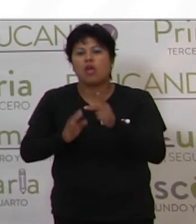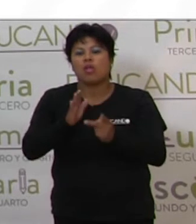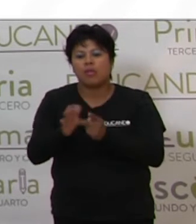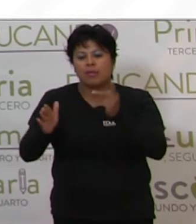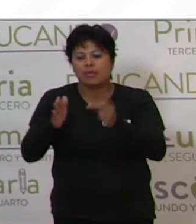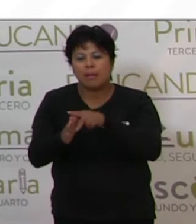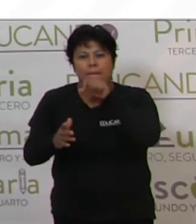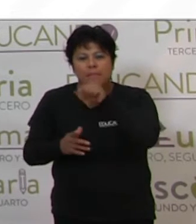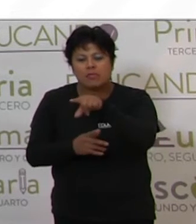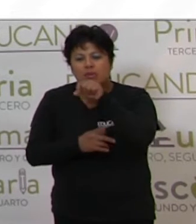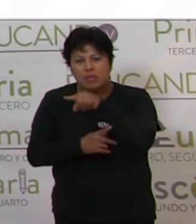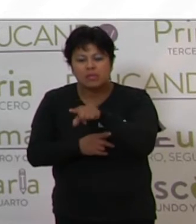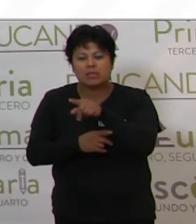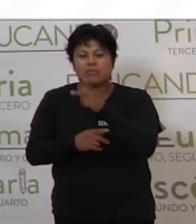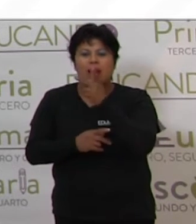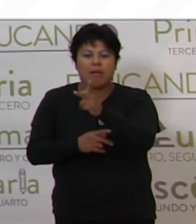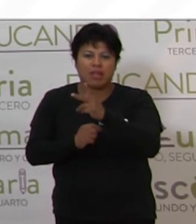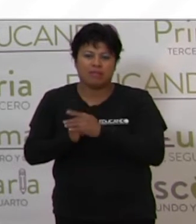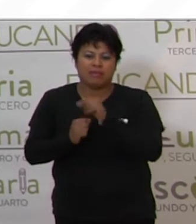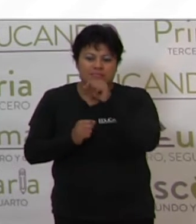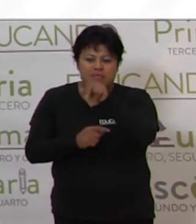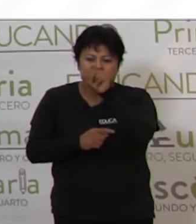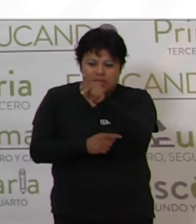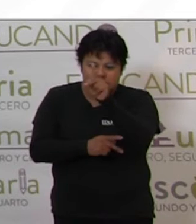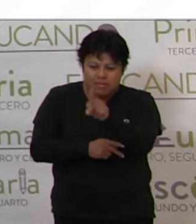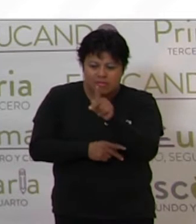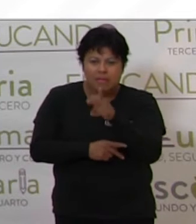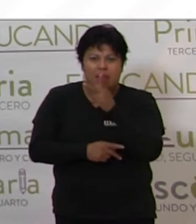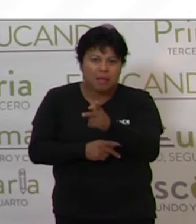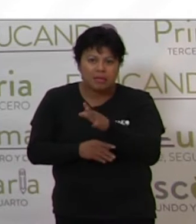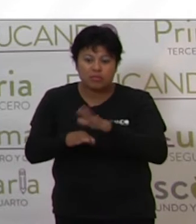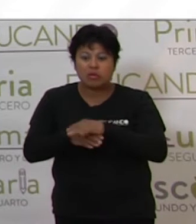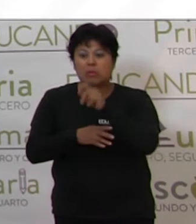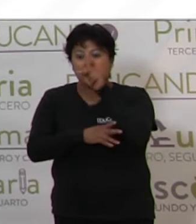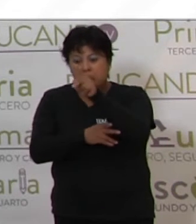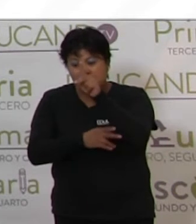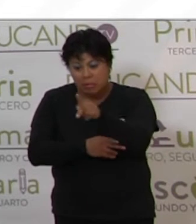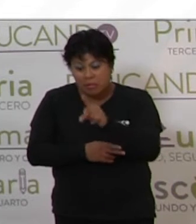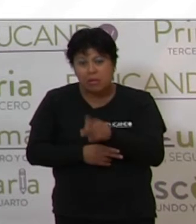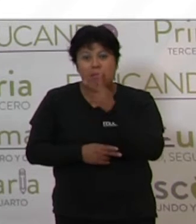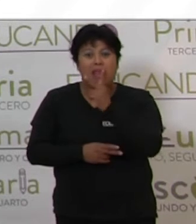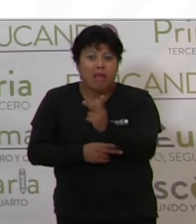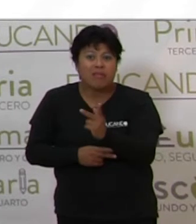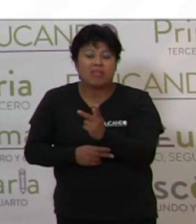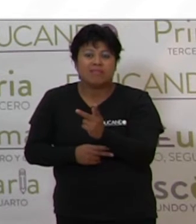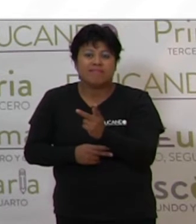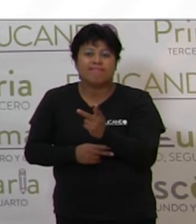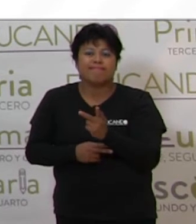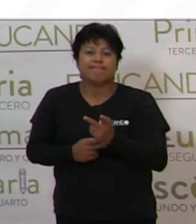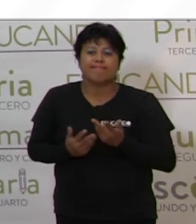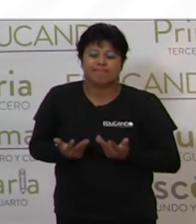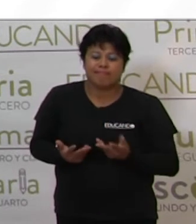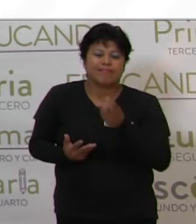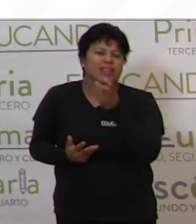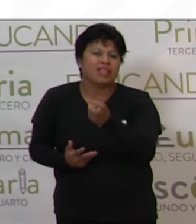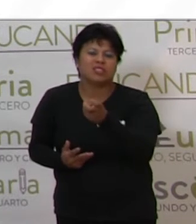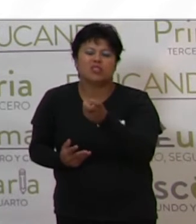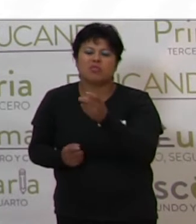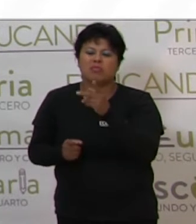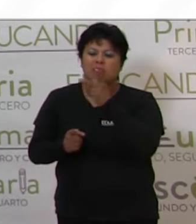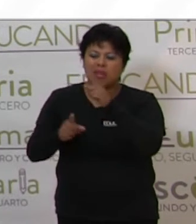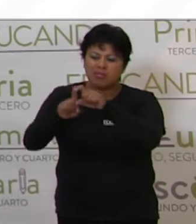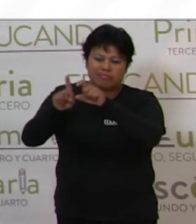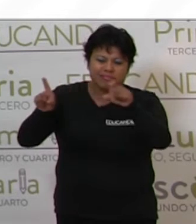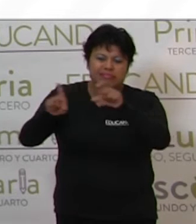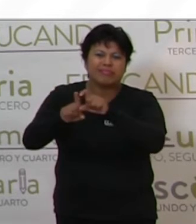un mismo párrafo las mismas palabras. Porque si se repiten las mismas palabras, pues entonces el párrafo,